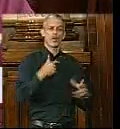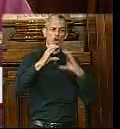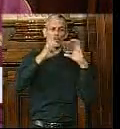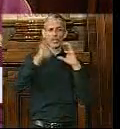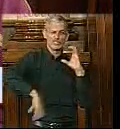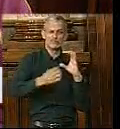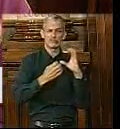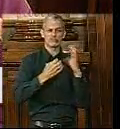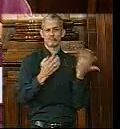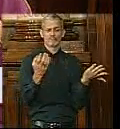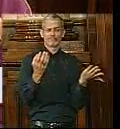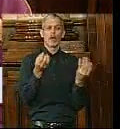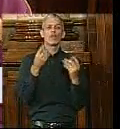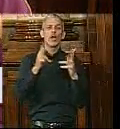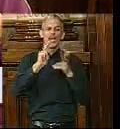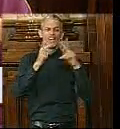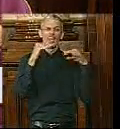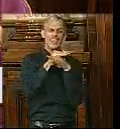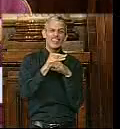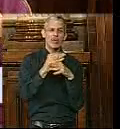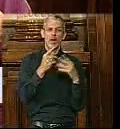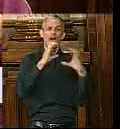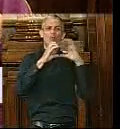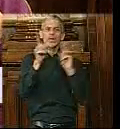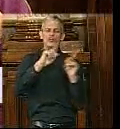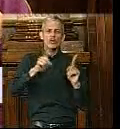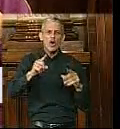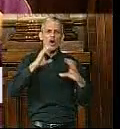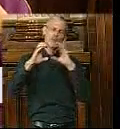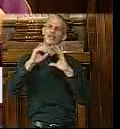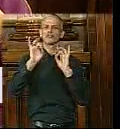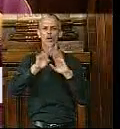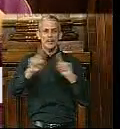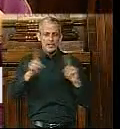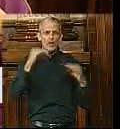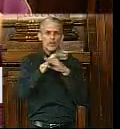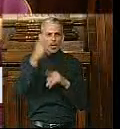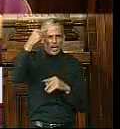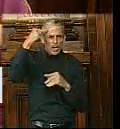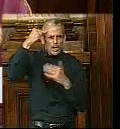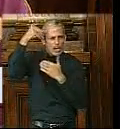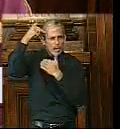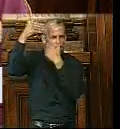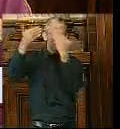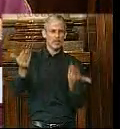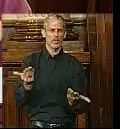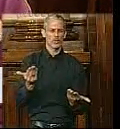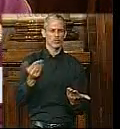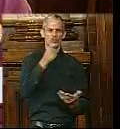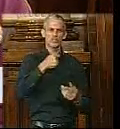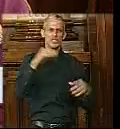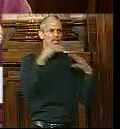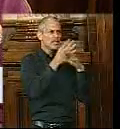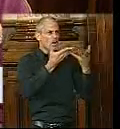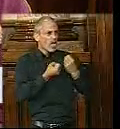incomunicado, pierde porque la lengua no es comunicación, la lengua es pensamiento. La lengua es pensamiento, entonces eso nos